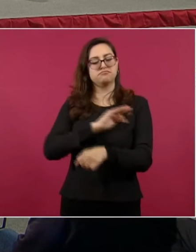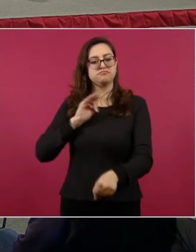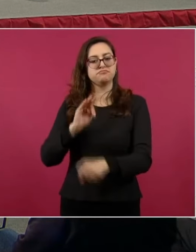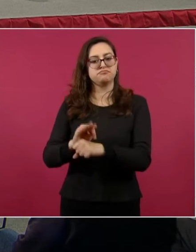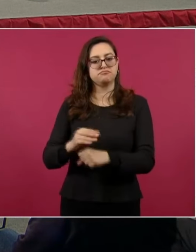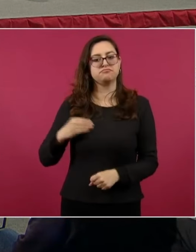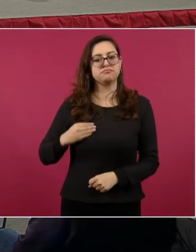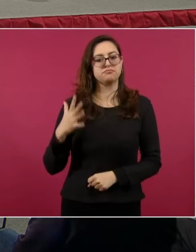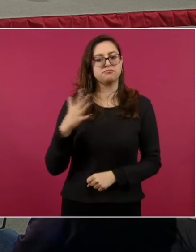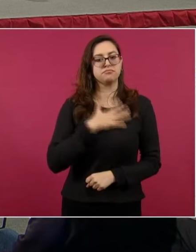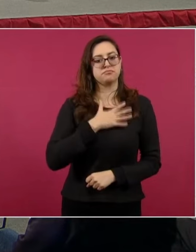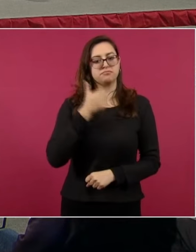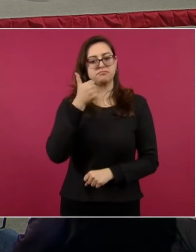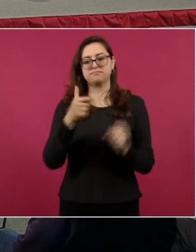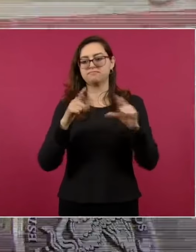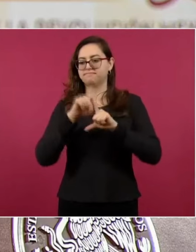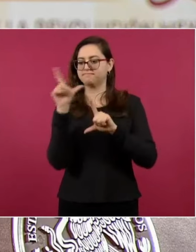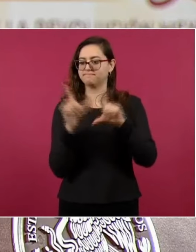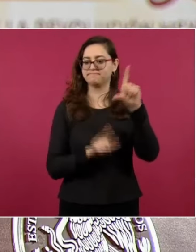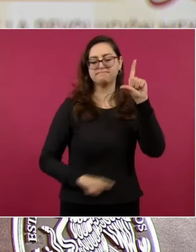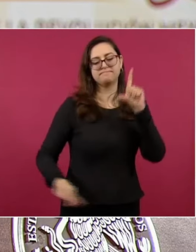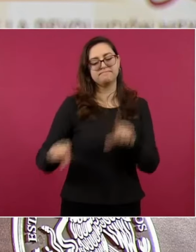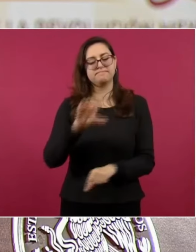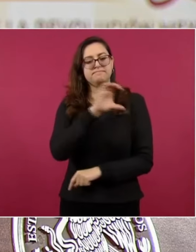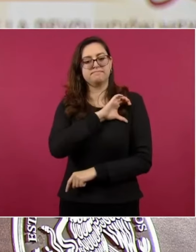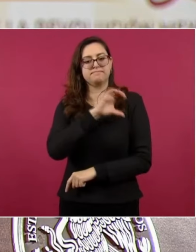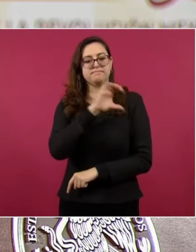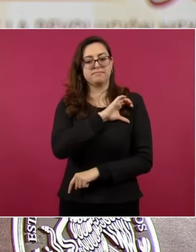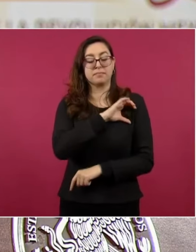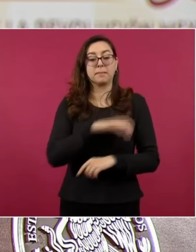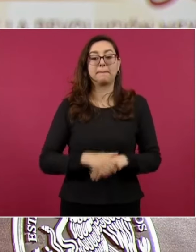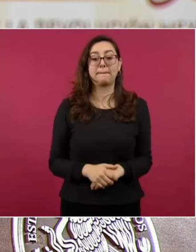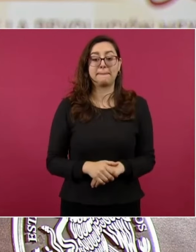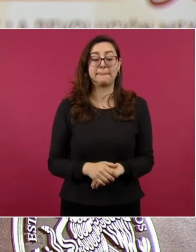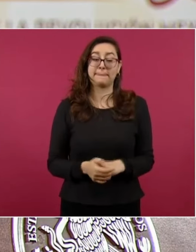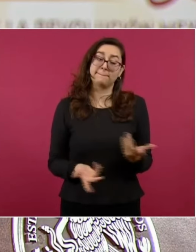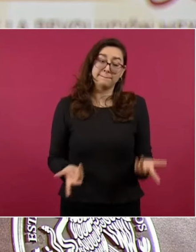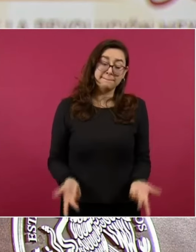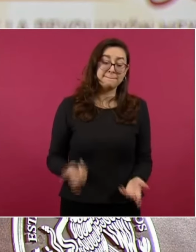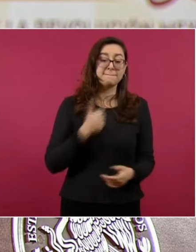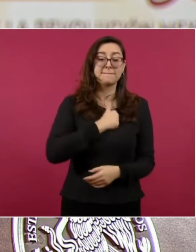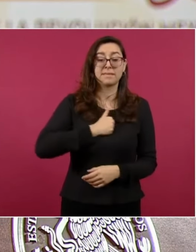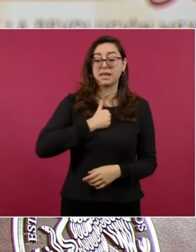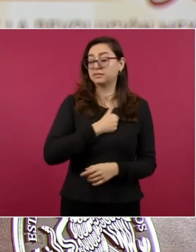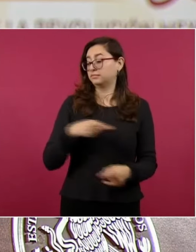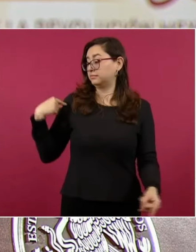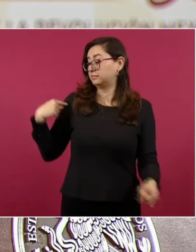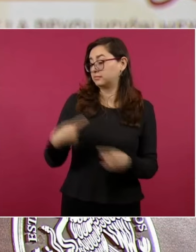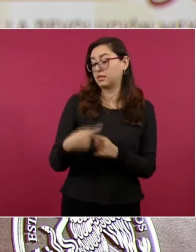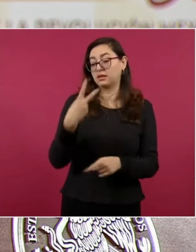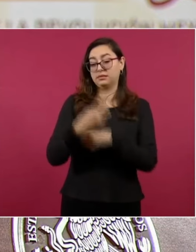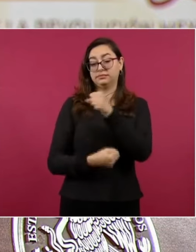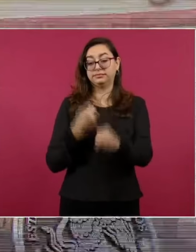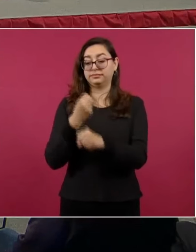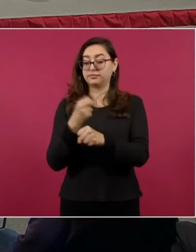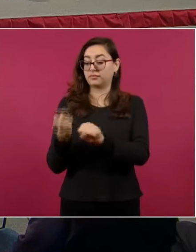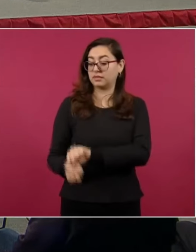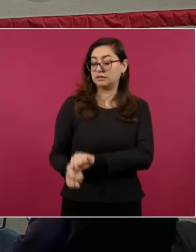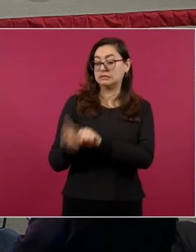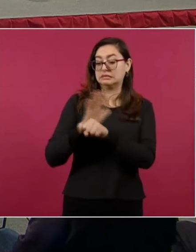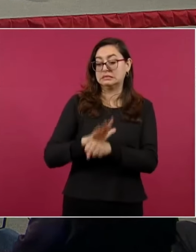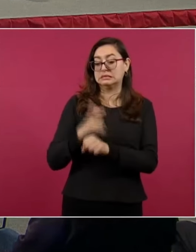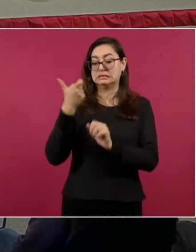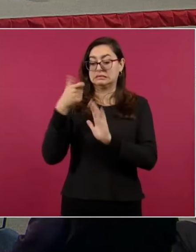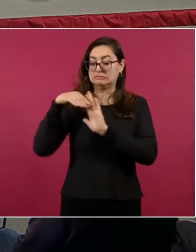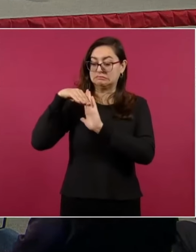nuestro querido México. Cruz Roja Mexicana está resintiendo los efectos económicos que dejó la pandemia. Nuestras acciones se